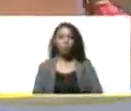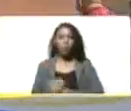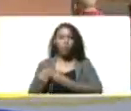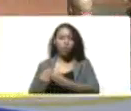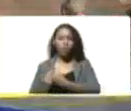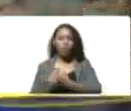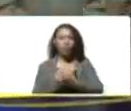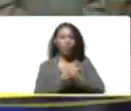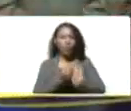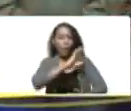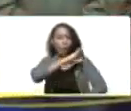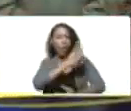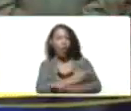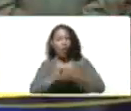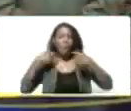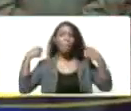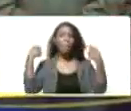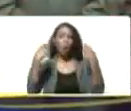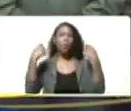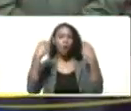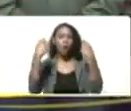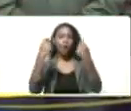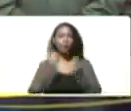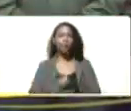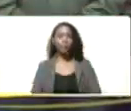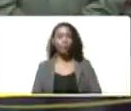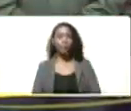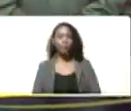acompañados del poder popular,